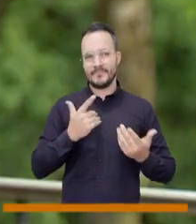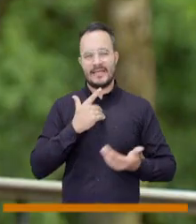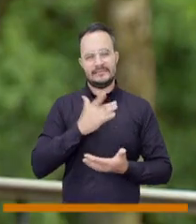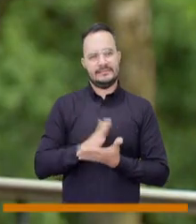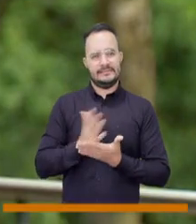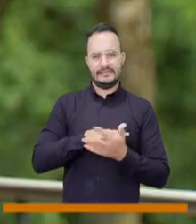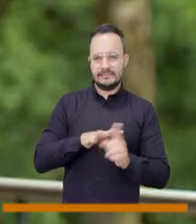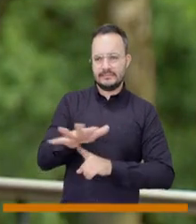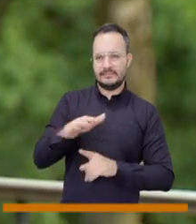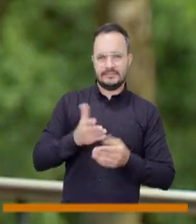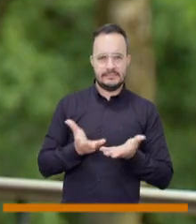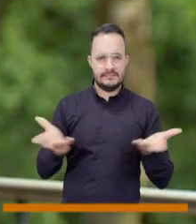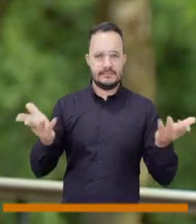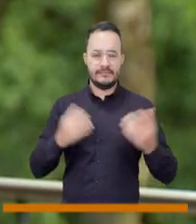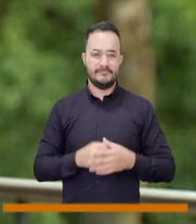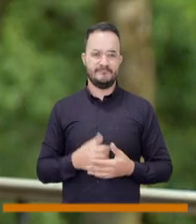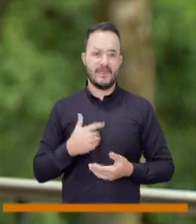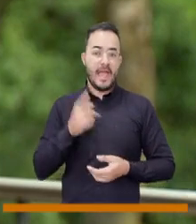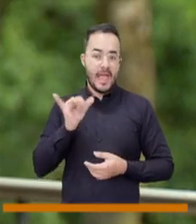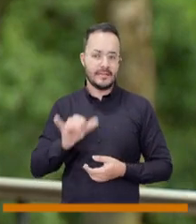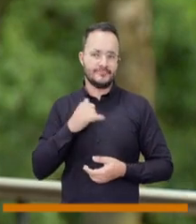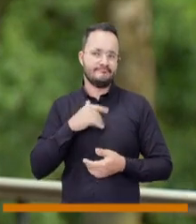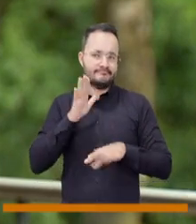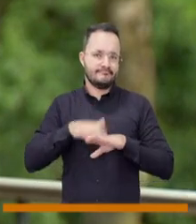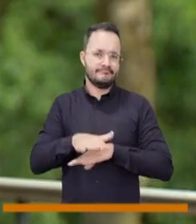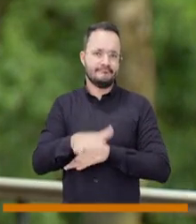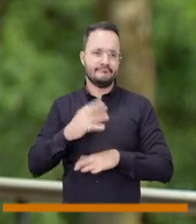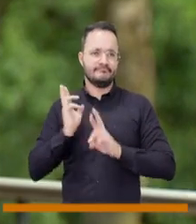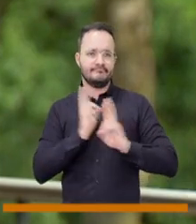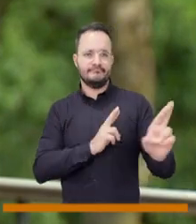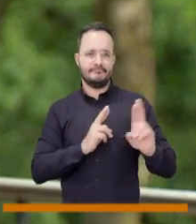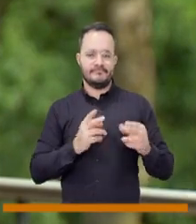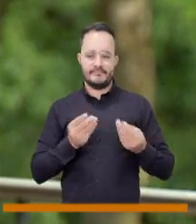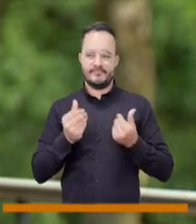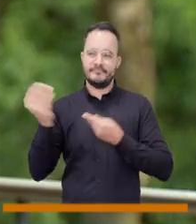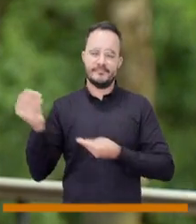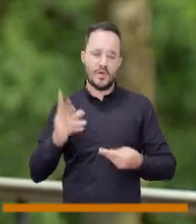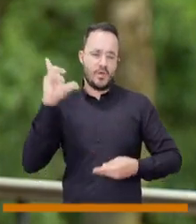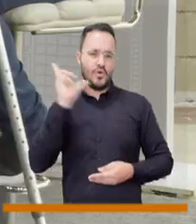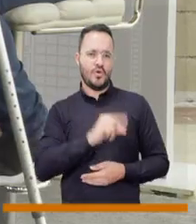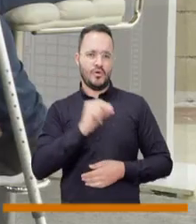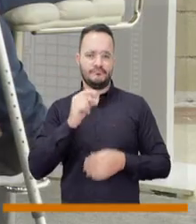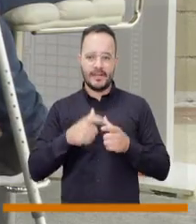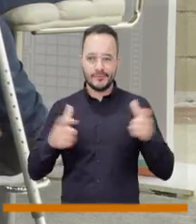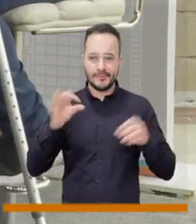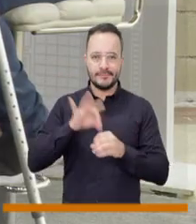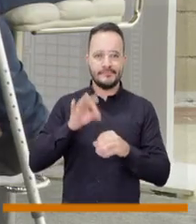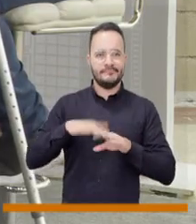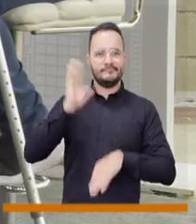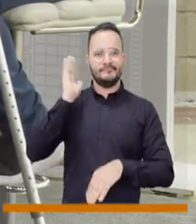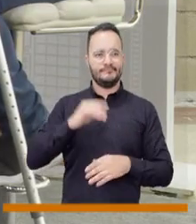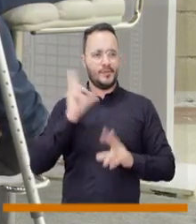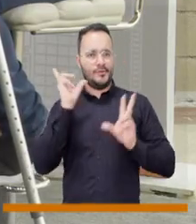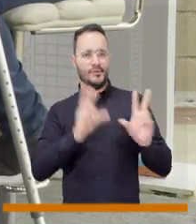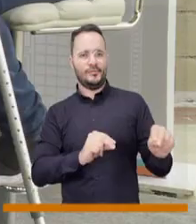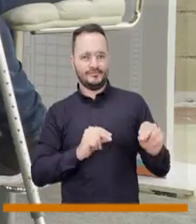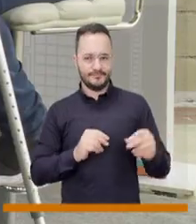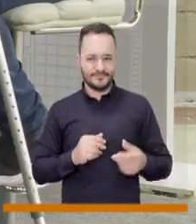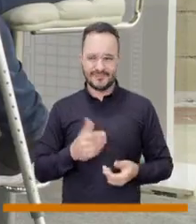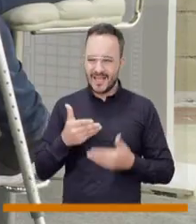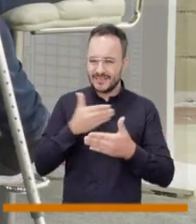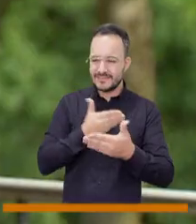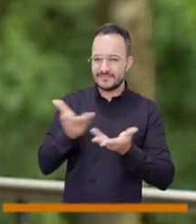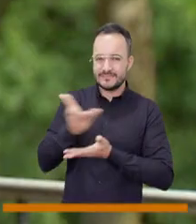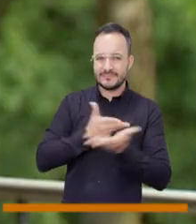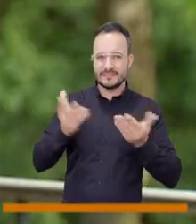ha también traído unas consecuencias, y es que varias veces le negaran las transferencias de EPM al municipio para tratar